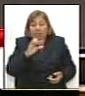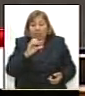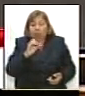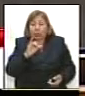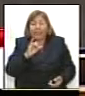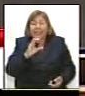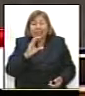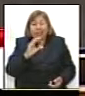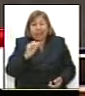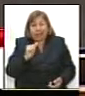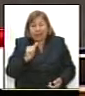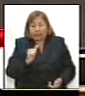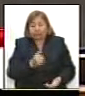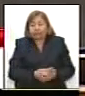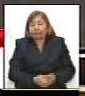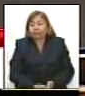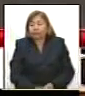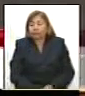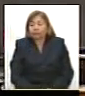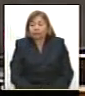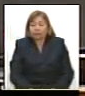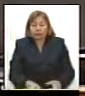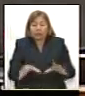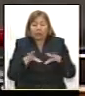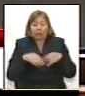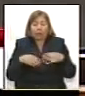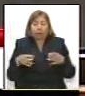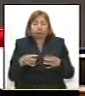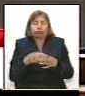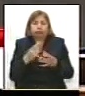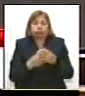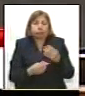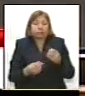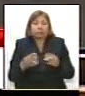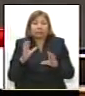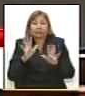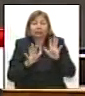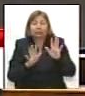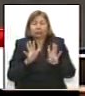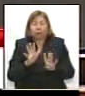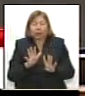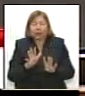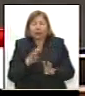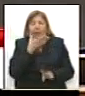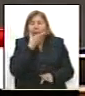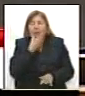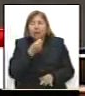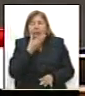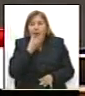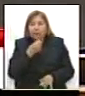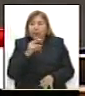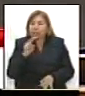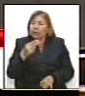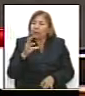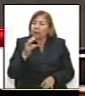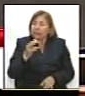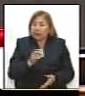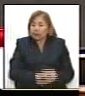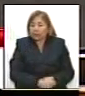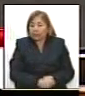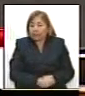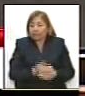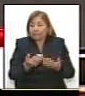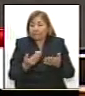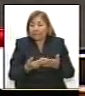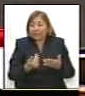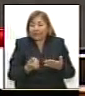Ica, Departamento de Ica, aprobado por unanimidad el 19 de diciembre del 2017. El objeto del presente